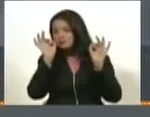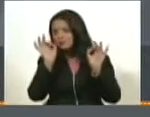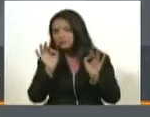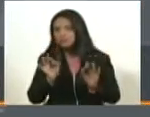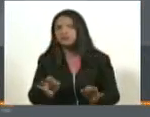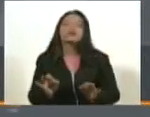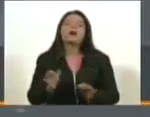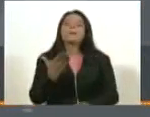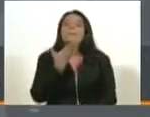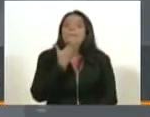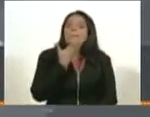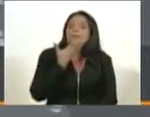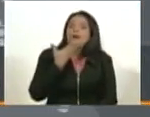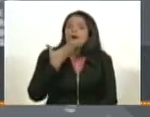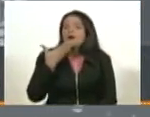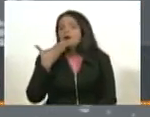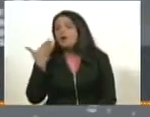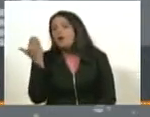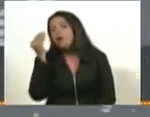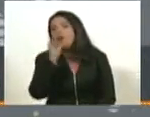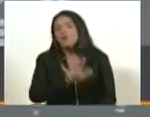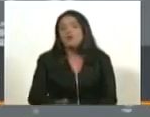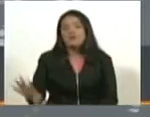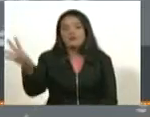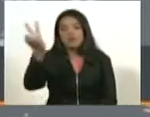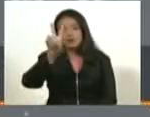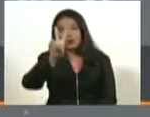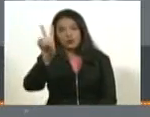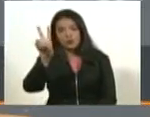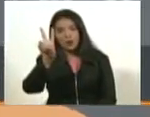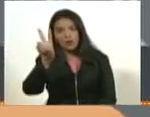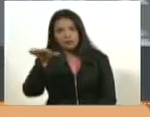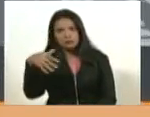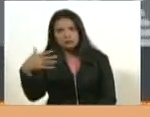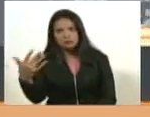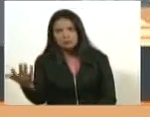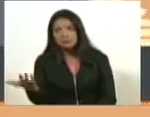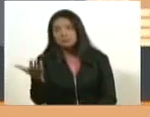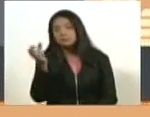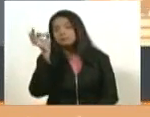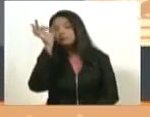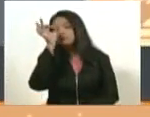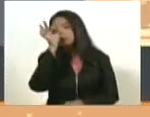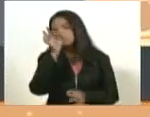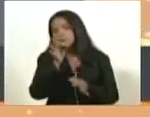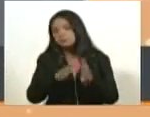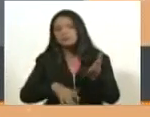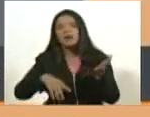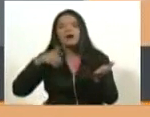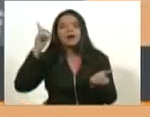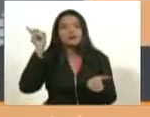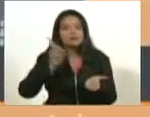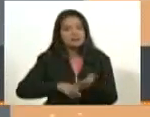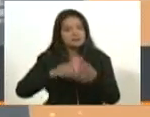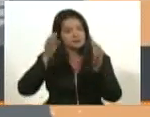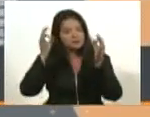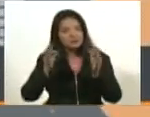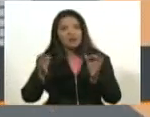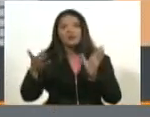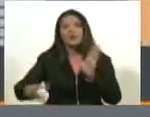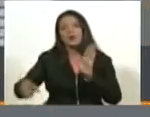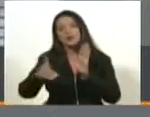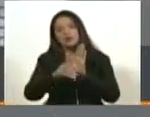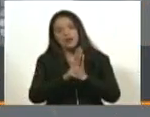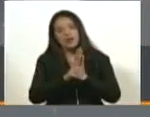el mejor porvenir de Venezuela es casualmente garantizando los derechos